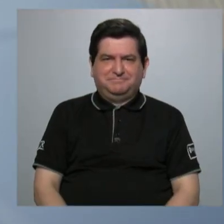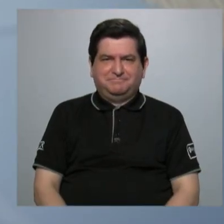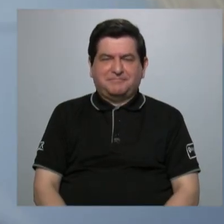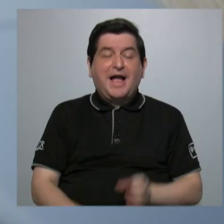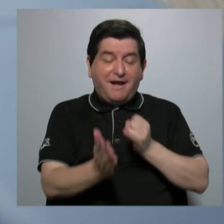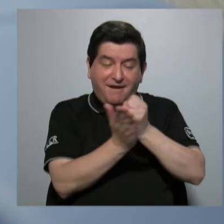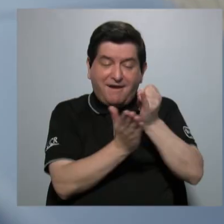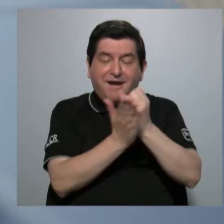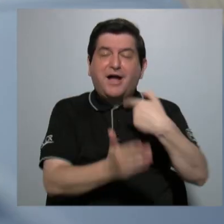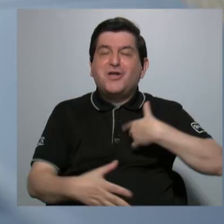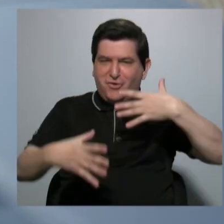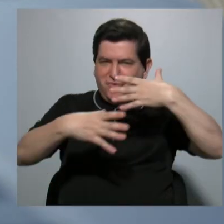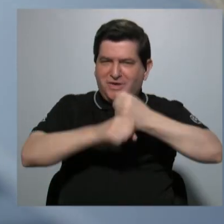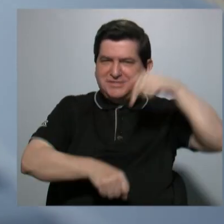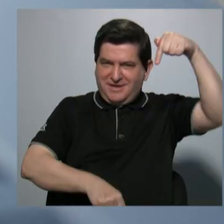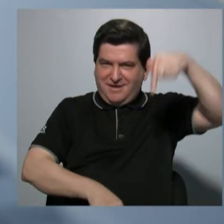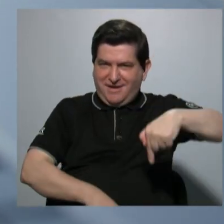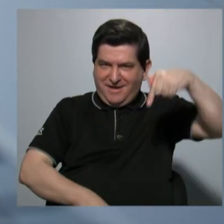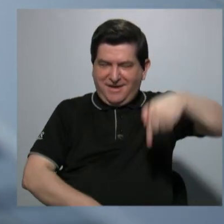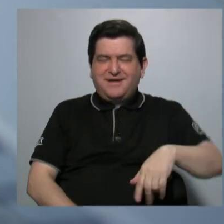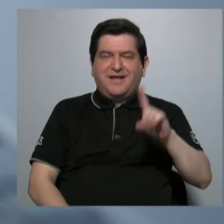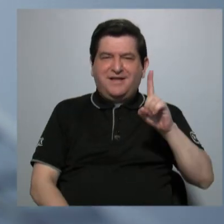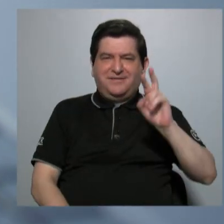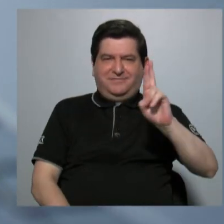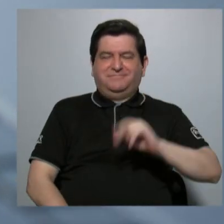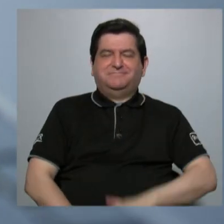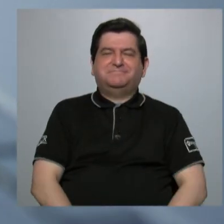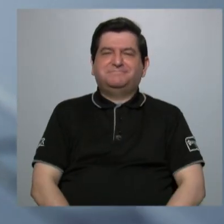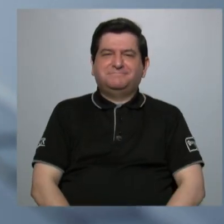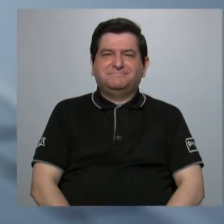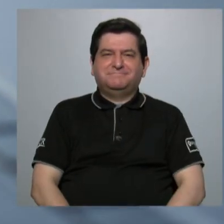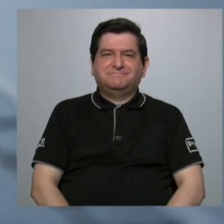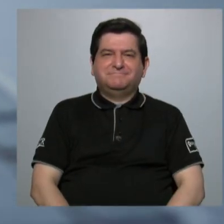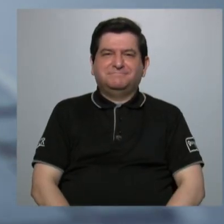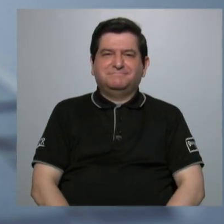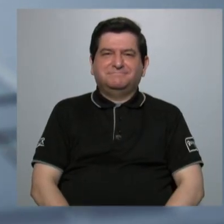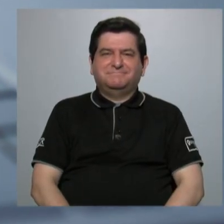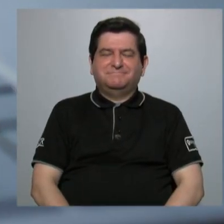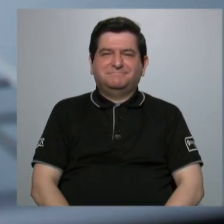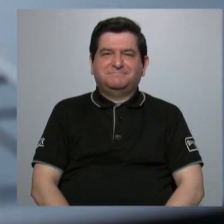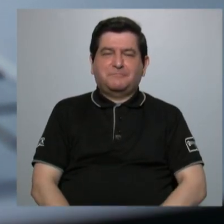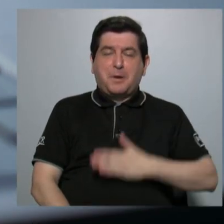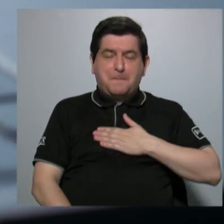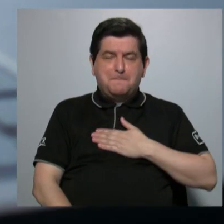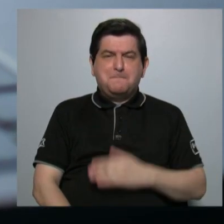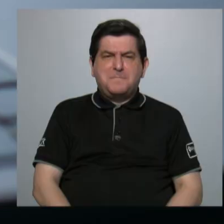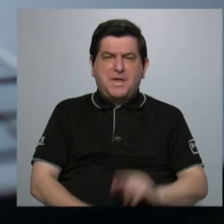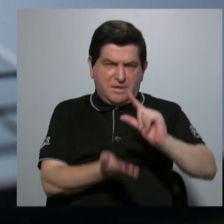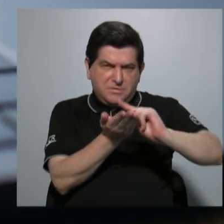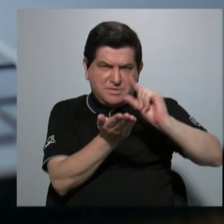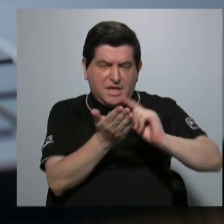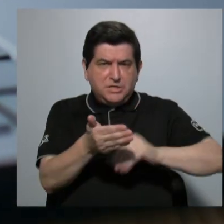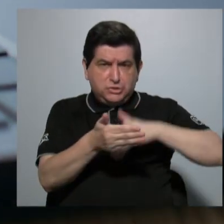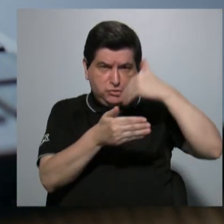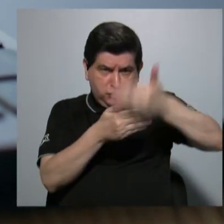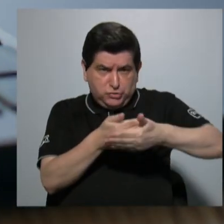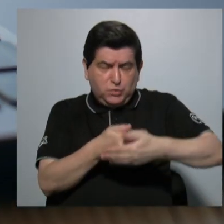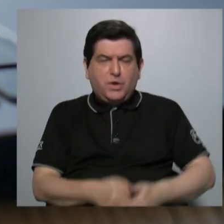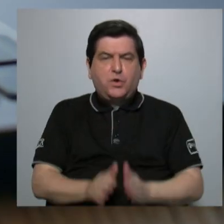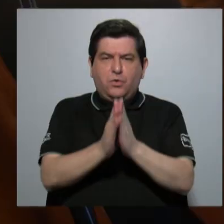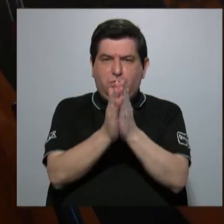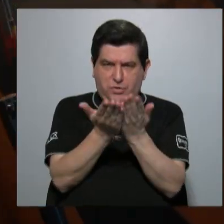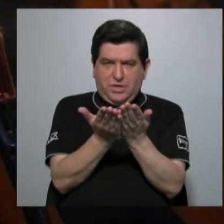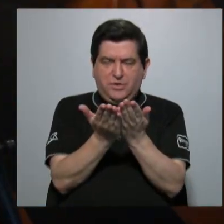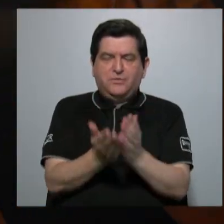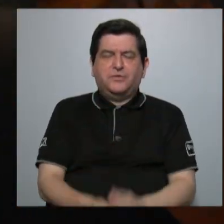la investigación que yo hice aquí en el doctorado, y mi tesis doctoral después se convierte en un libro,